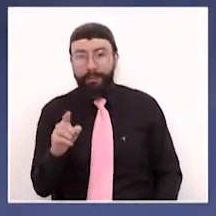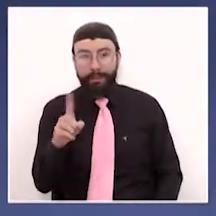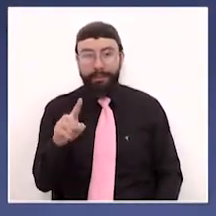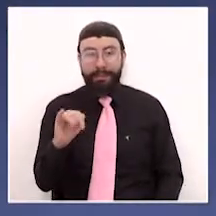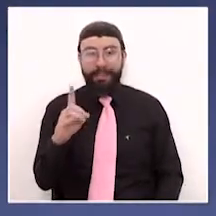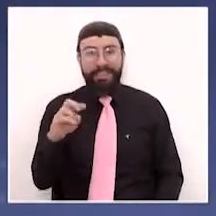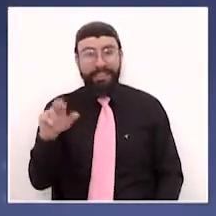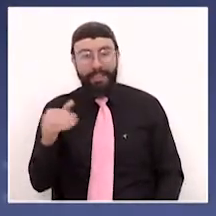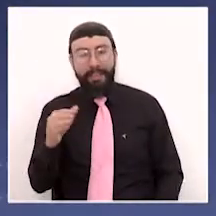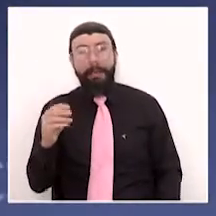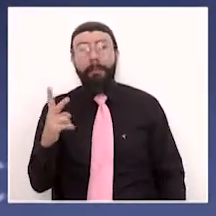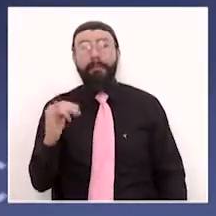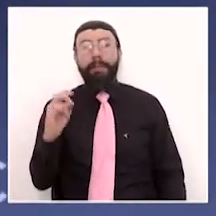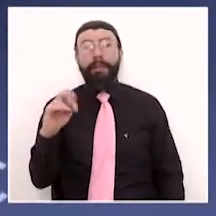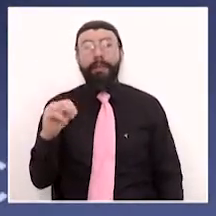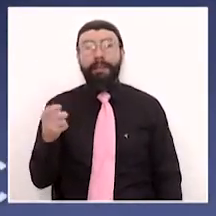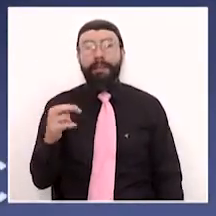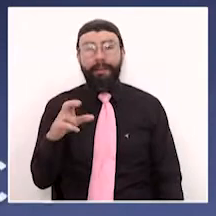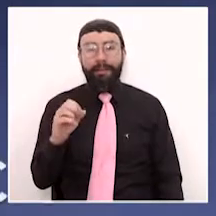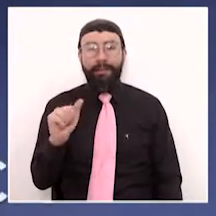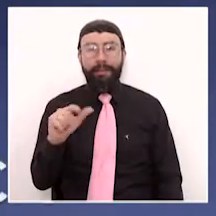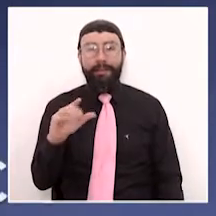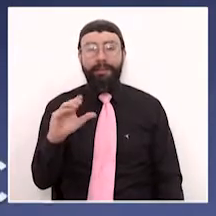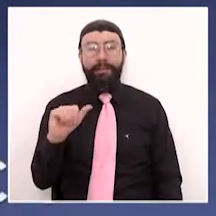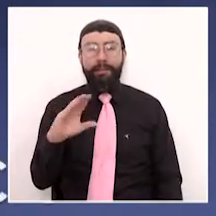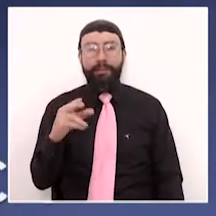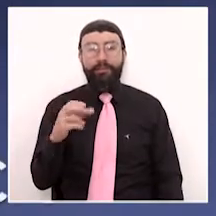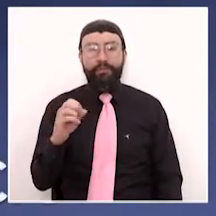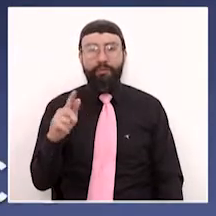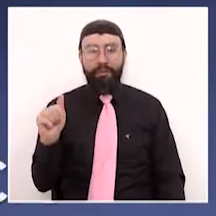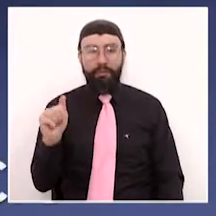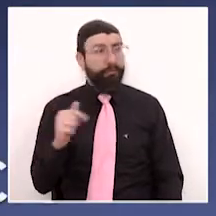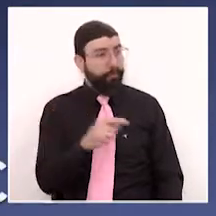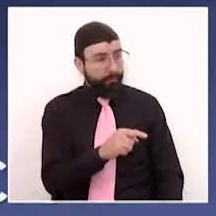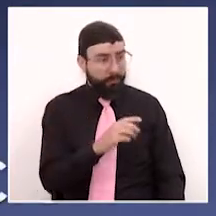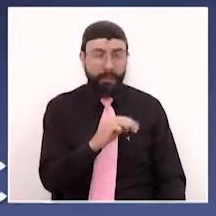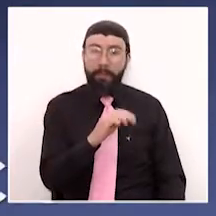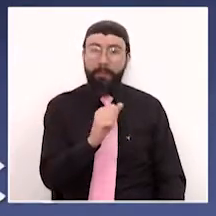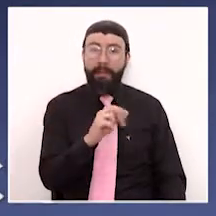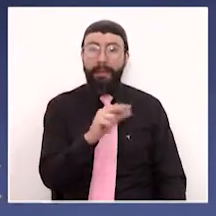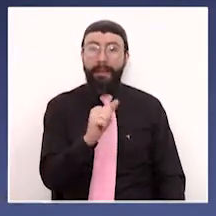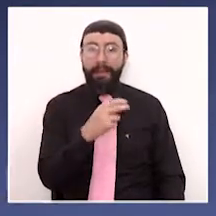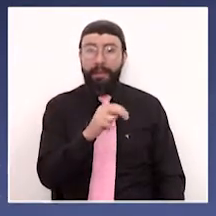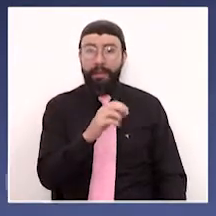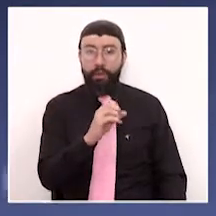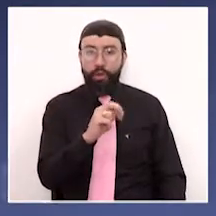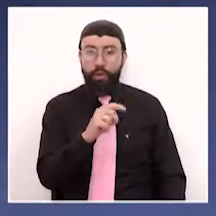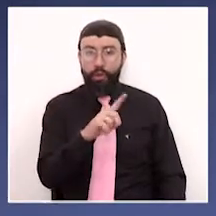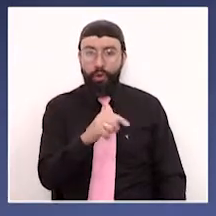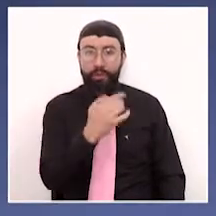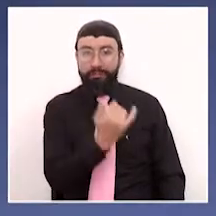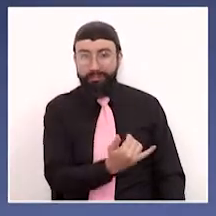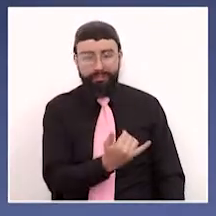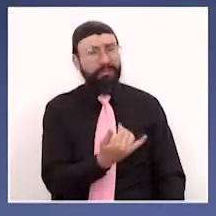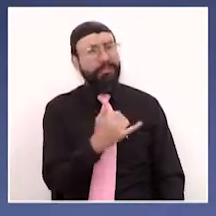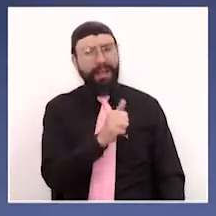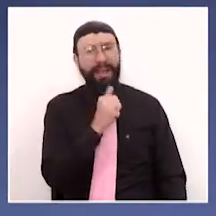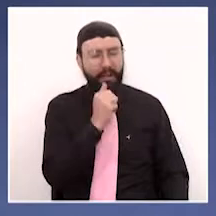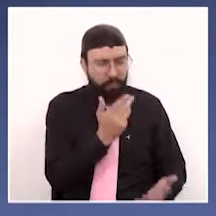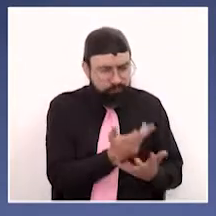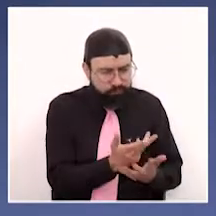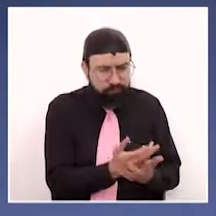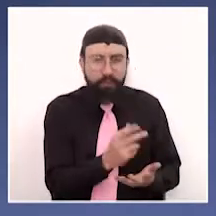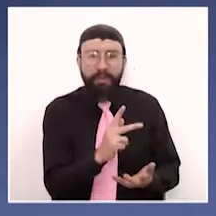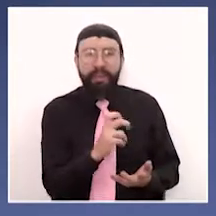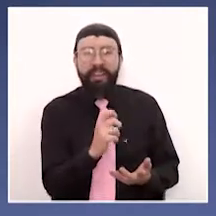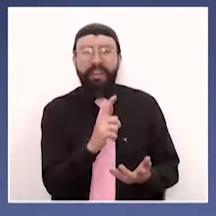alcachofa. Llevamos los marañones al procesador. Estos marañones han estado remojados en kefir de agua.